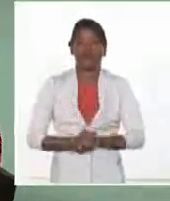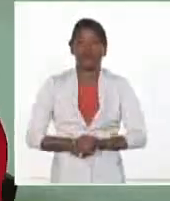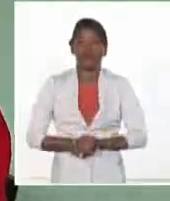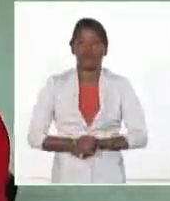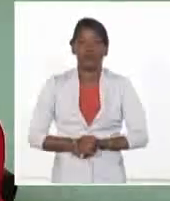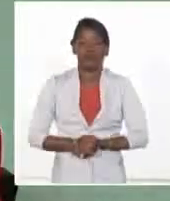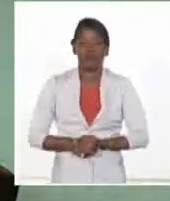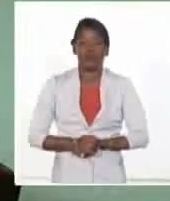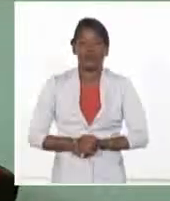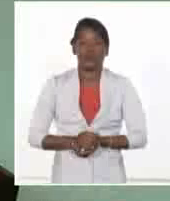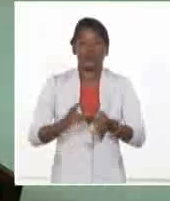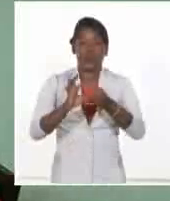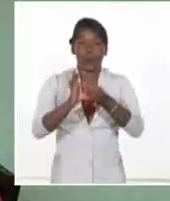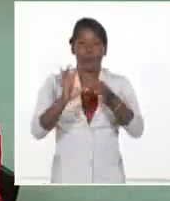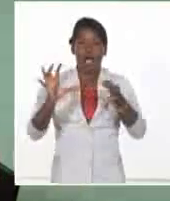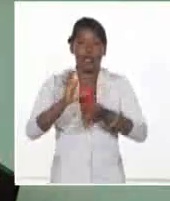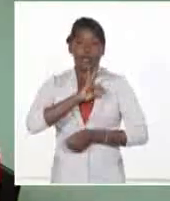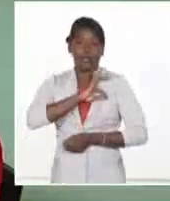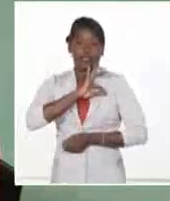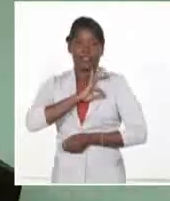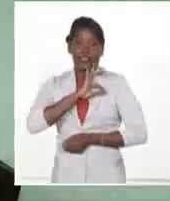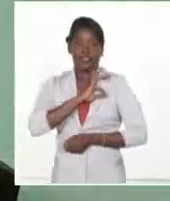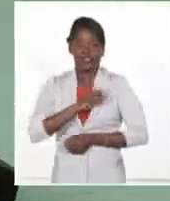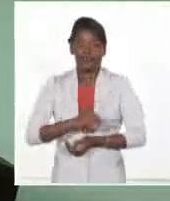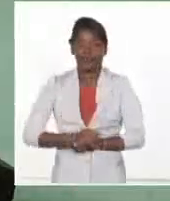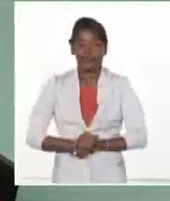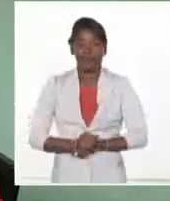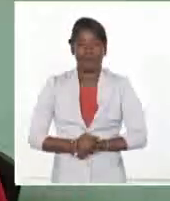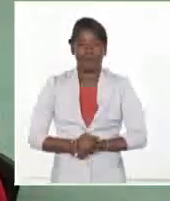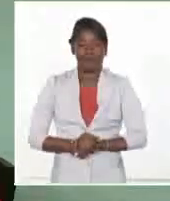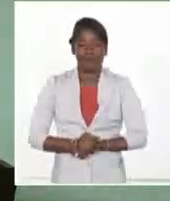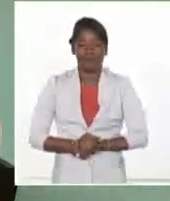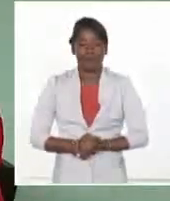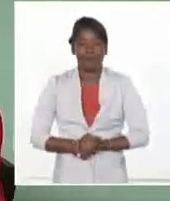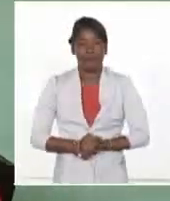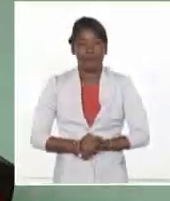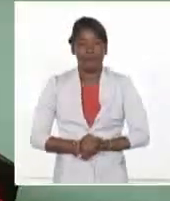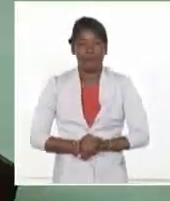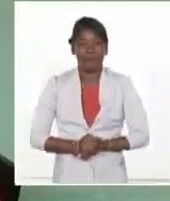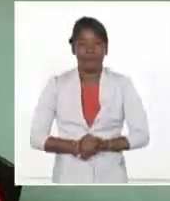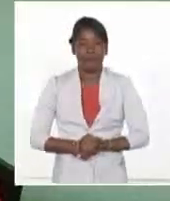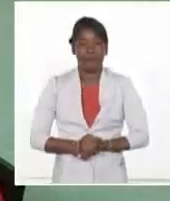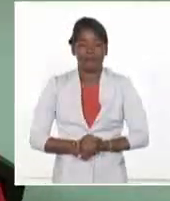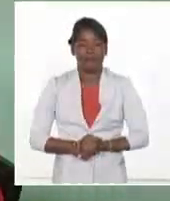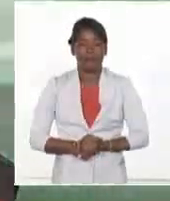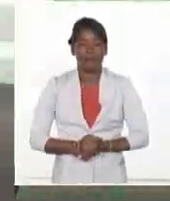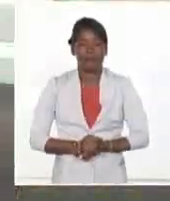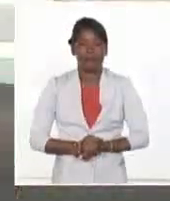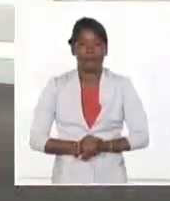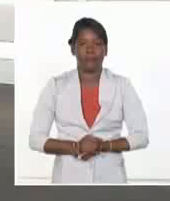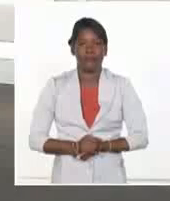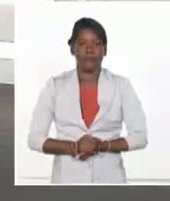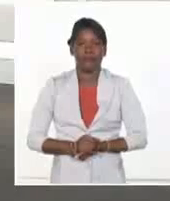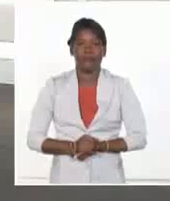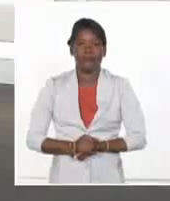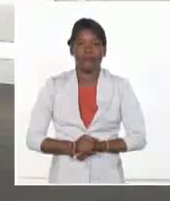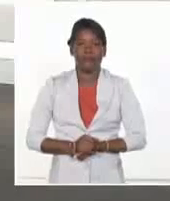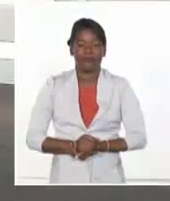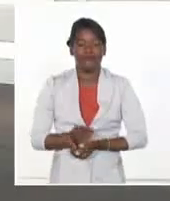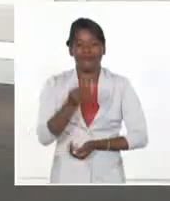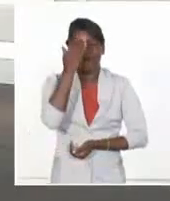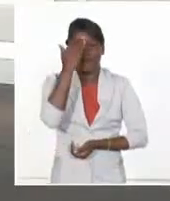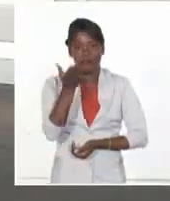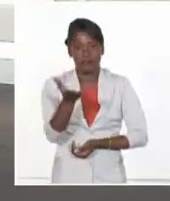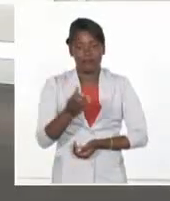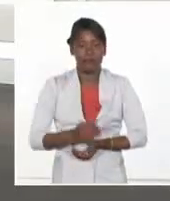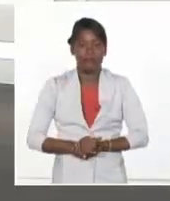desde Santiago de Chile, una ciudad que tú conoces muy bien. Devolvemos la señal a los estudios centrales en La Habana. Sí, muchísimas gracias